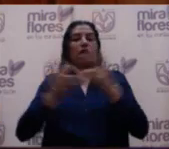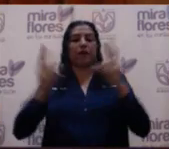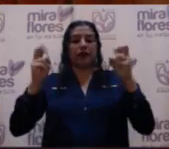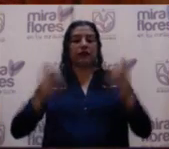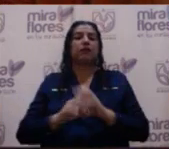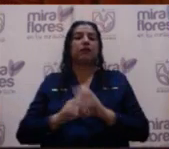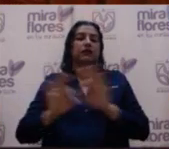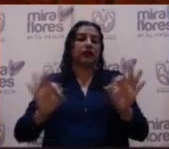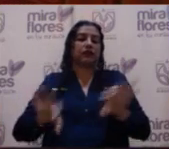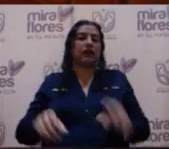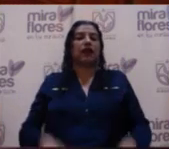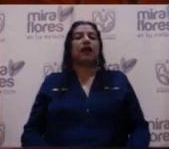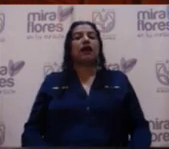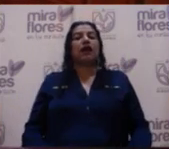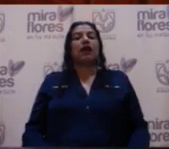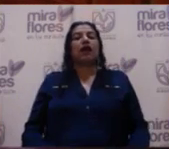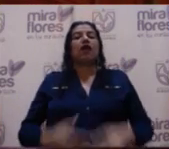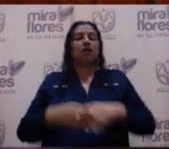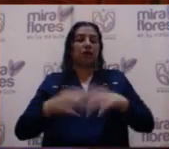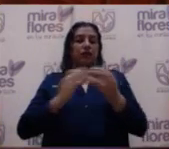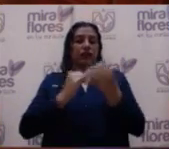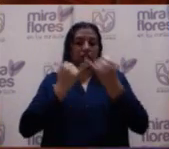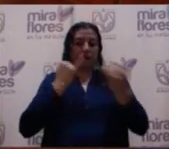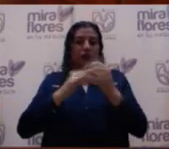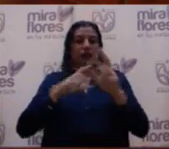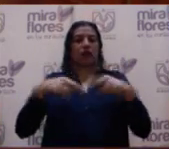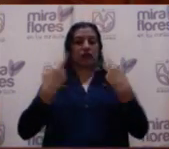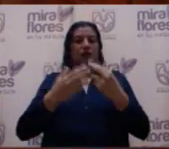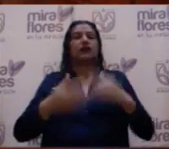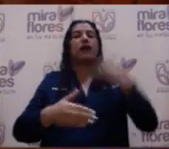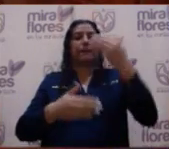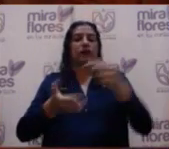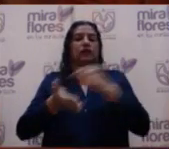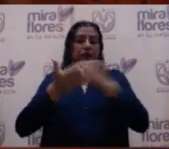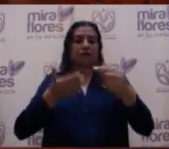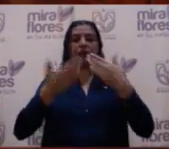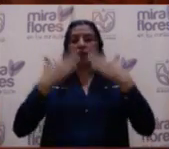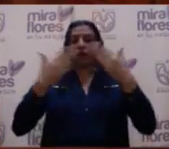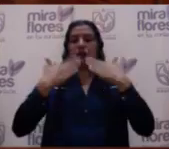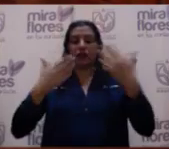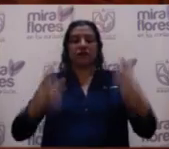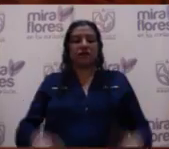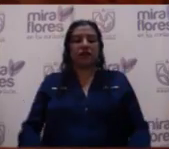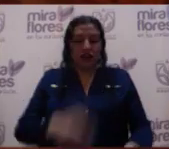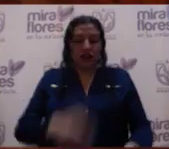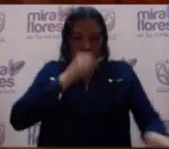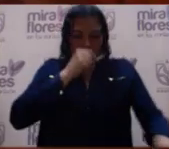temas que tratar, vamos a proceder a levantar la sesión. Hasta la próxima semana. Muchas gracias.